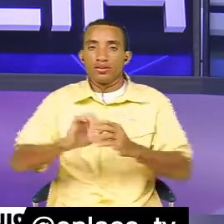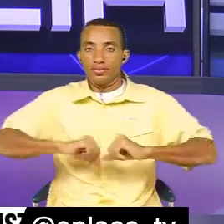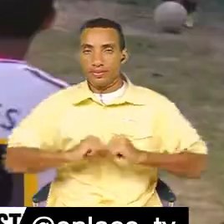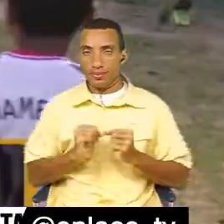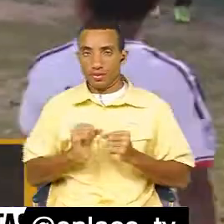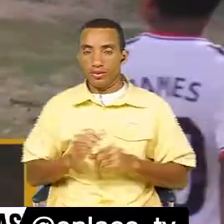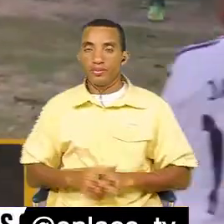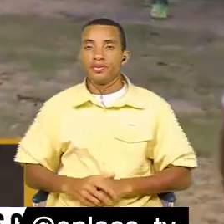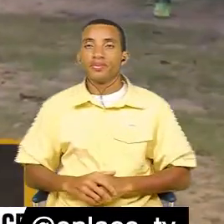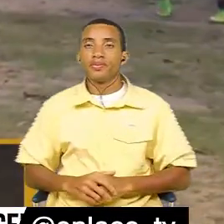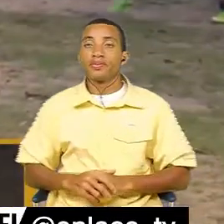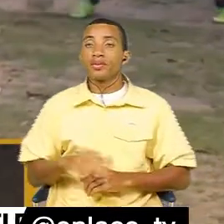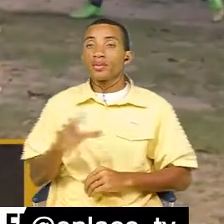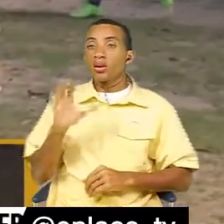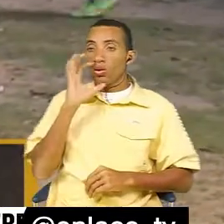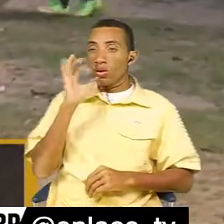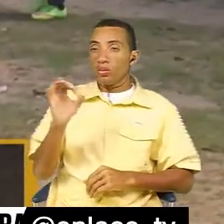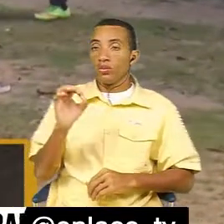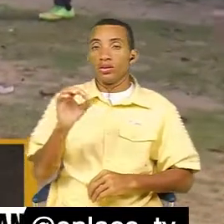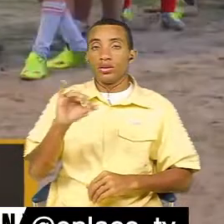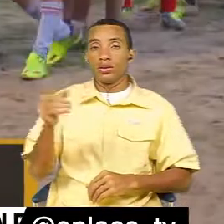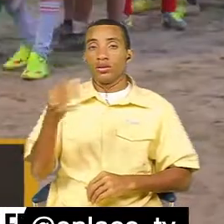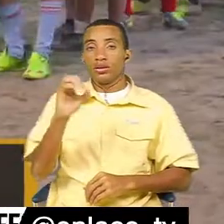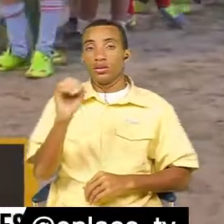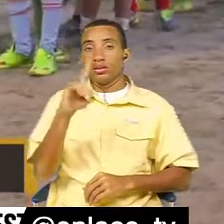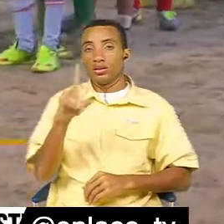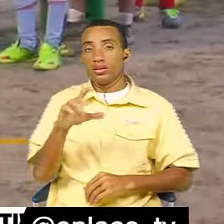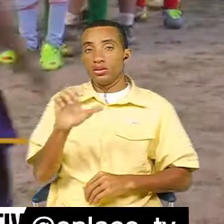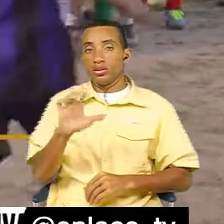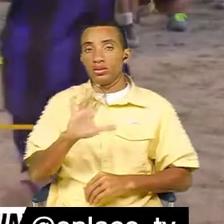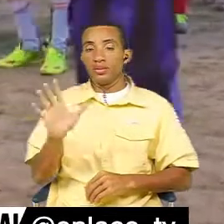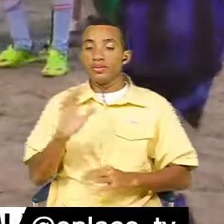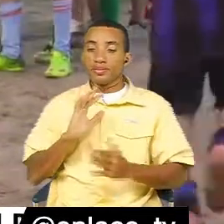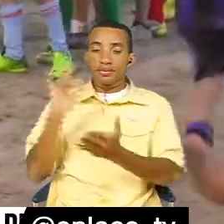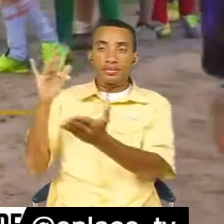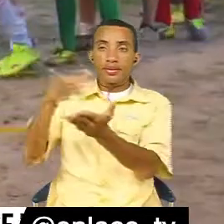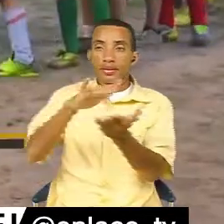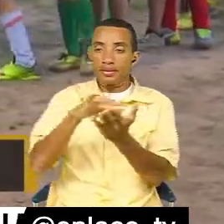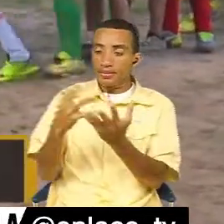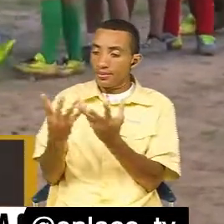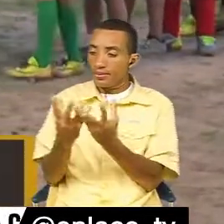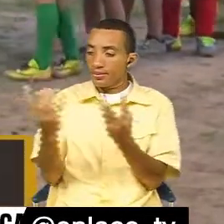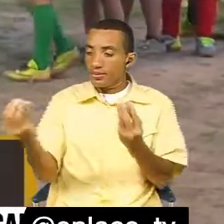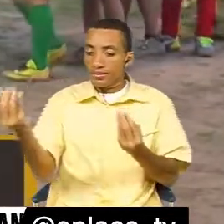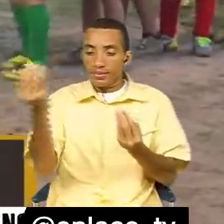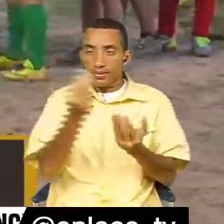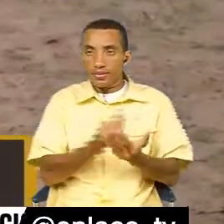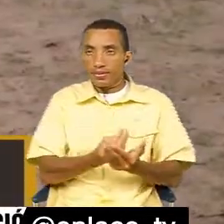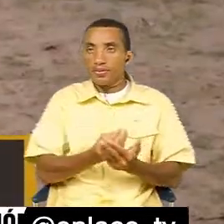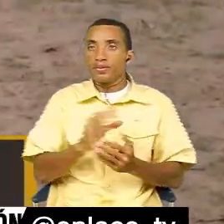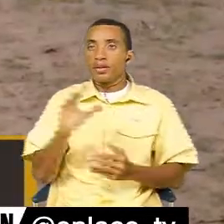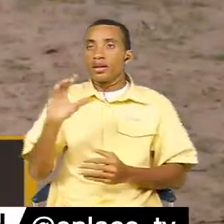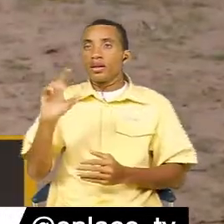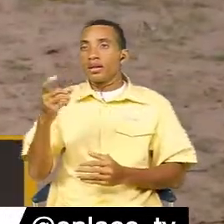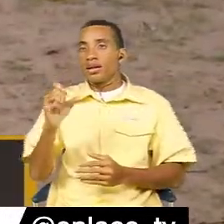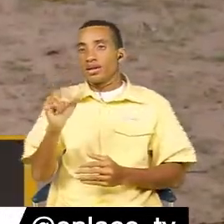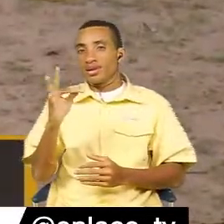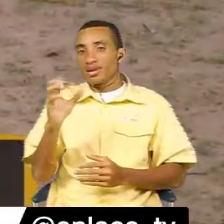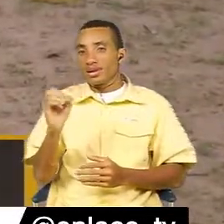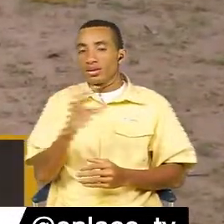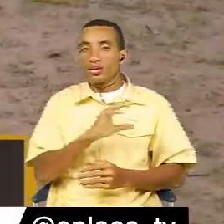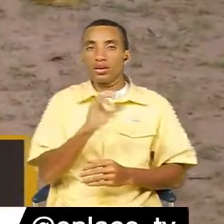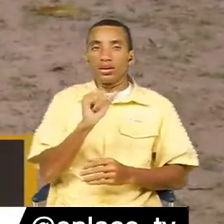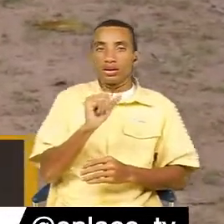El profesor José Morales mencionó que este campeonato contará con la participación de equipos como Fútbol Manía del Gato Pérez, ABC